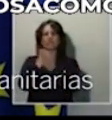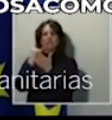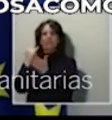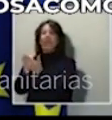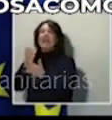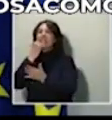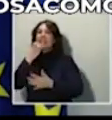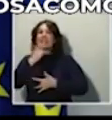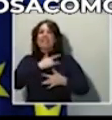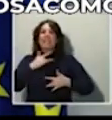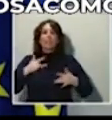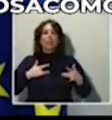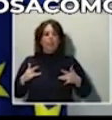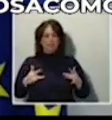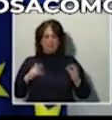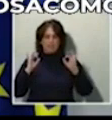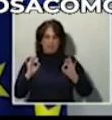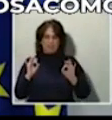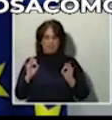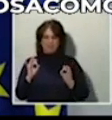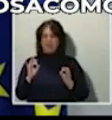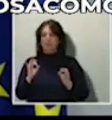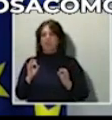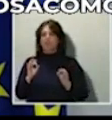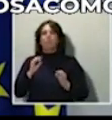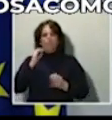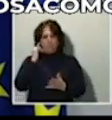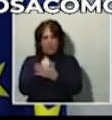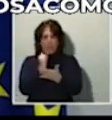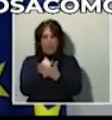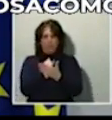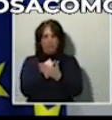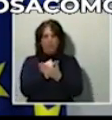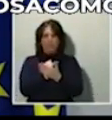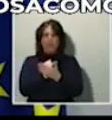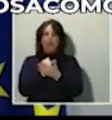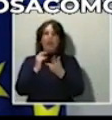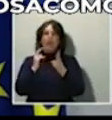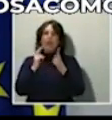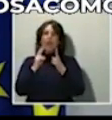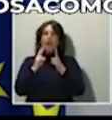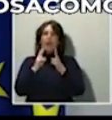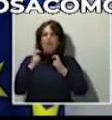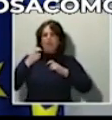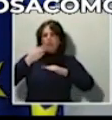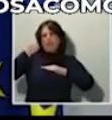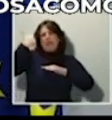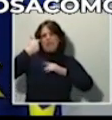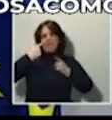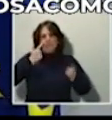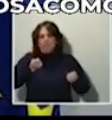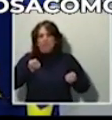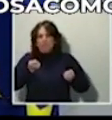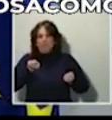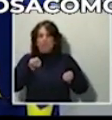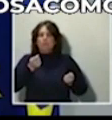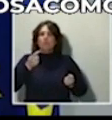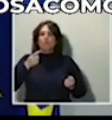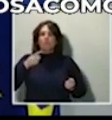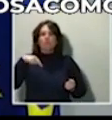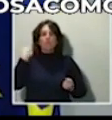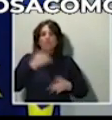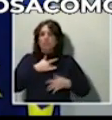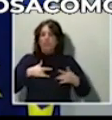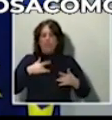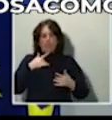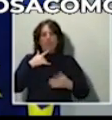fue progresivamente, al principio era un poco más restrictivo, pero últimamente se estaba haciendo a todas las personas que presentaban una sintomatología y podían ser